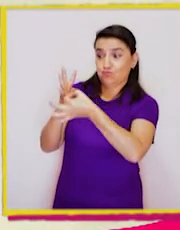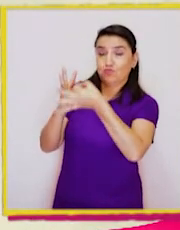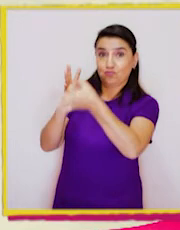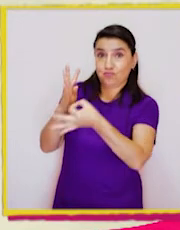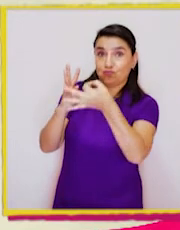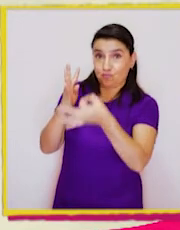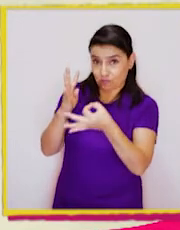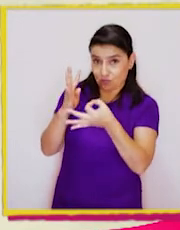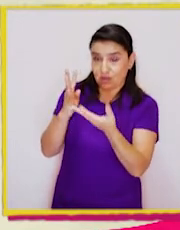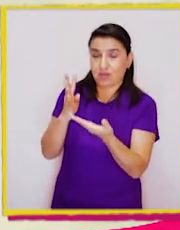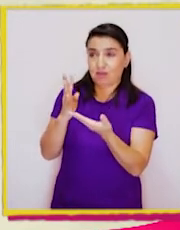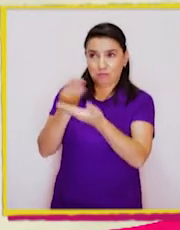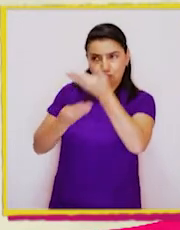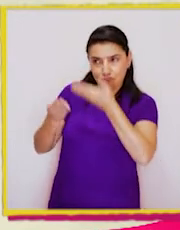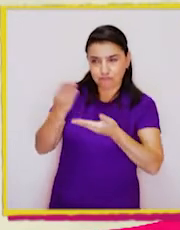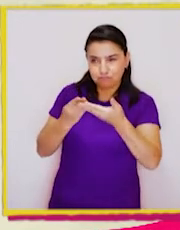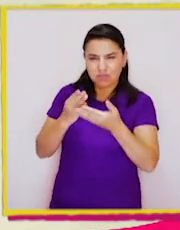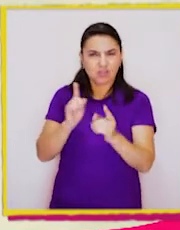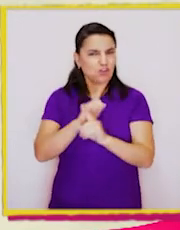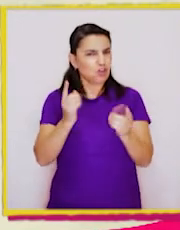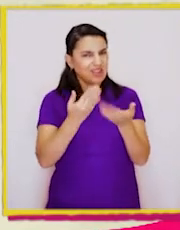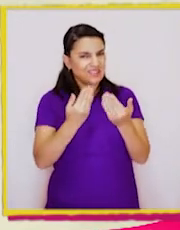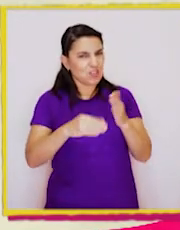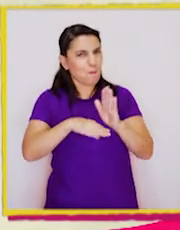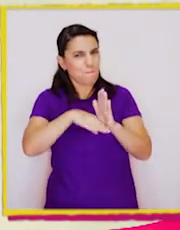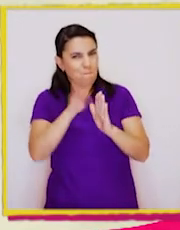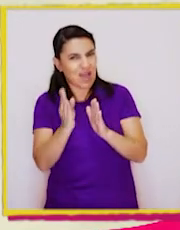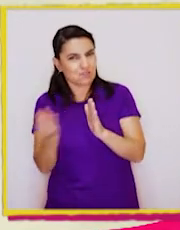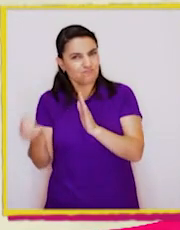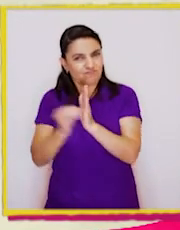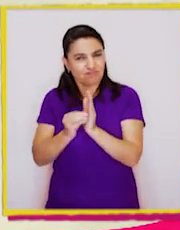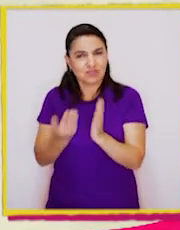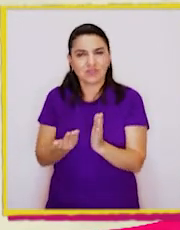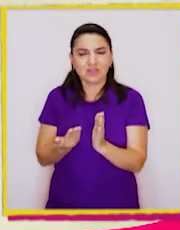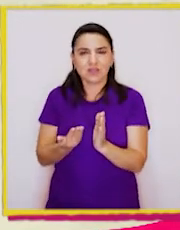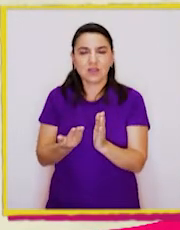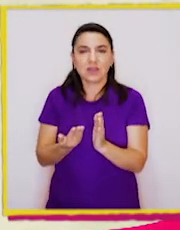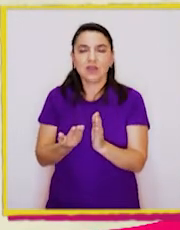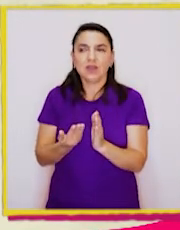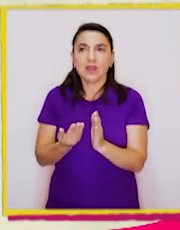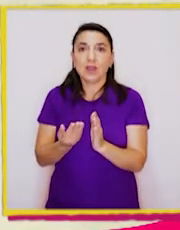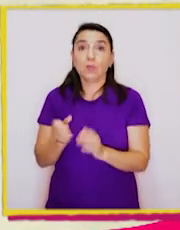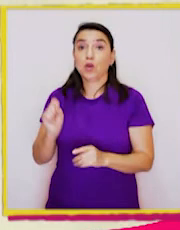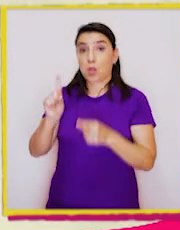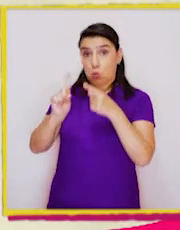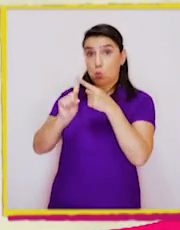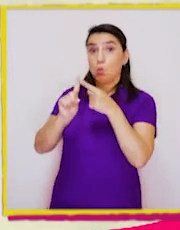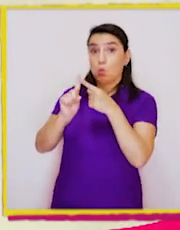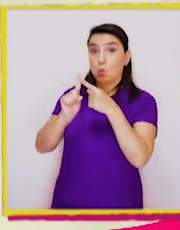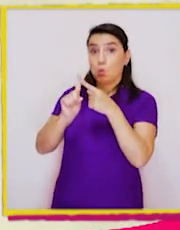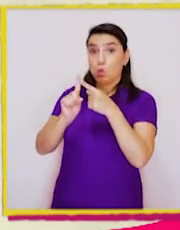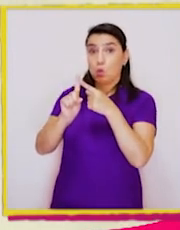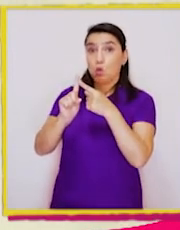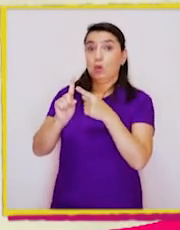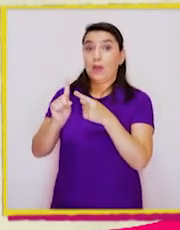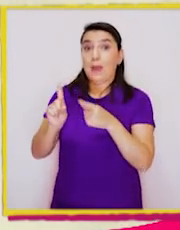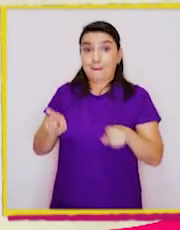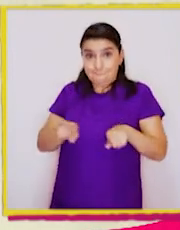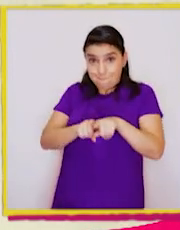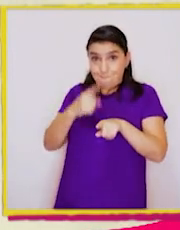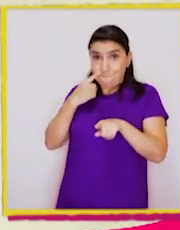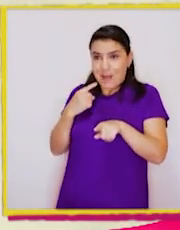ellos, quizás no es necesario hacer más. Porque el quitapesar uno escucha a mi